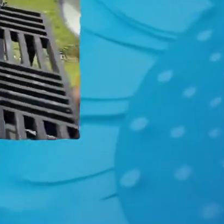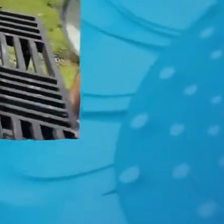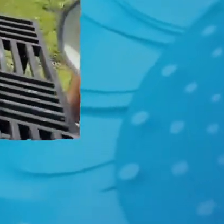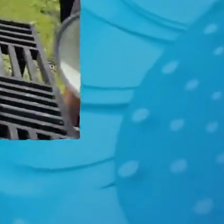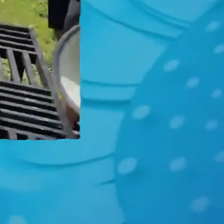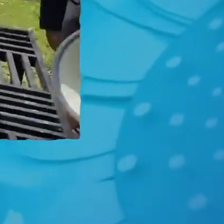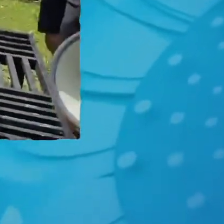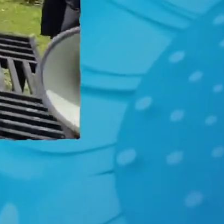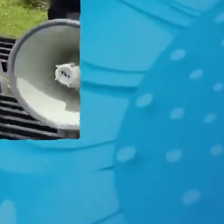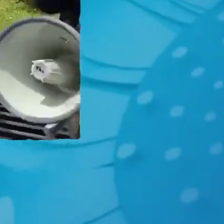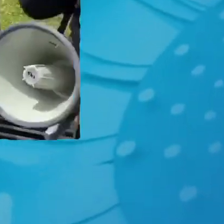¡Gracias!